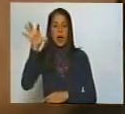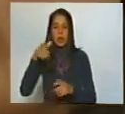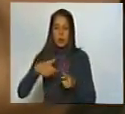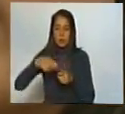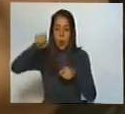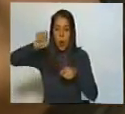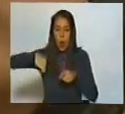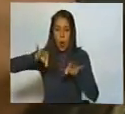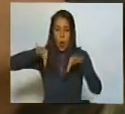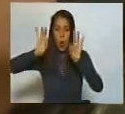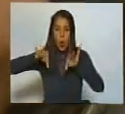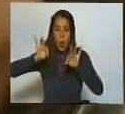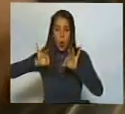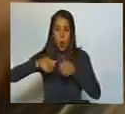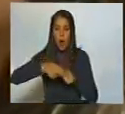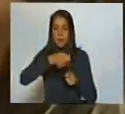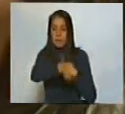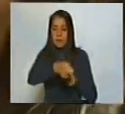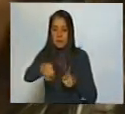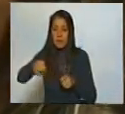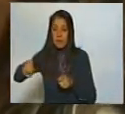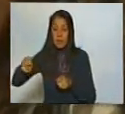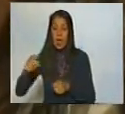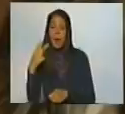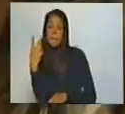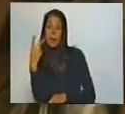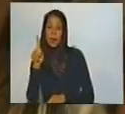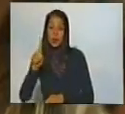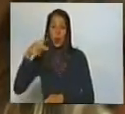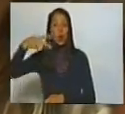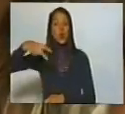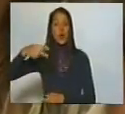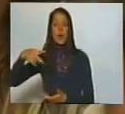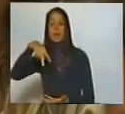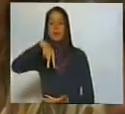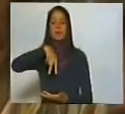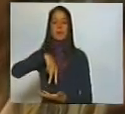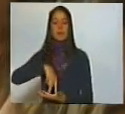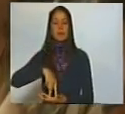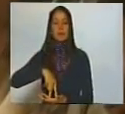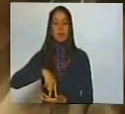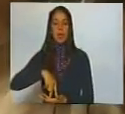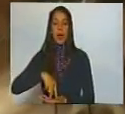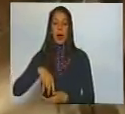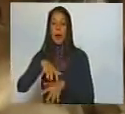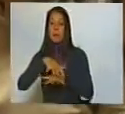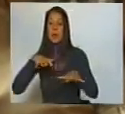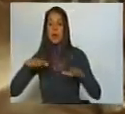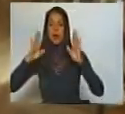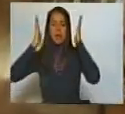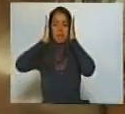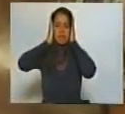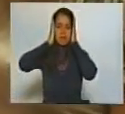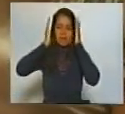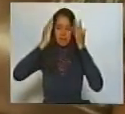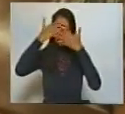hecho que nos levantáramos el 21 de noviembre, cuando en general nadie quería oír ni saber, fue